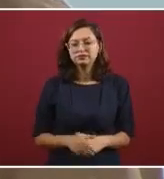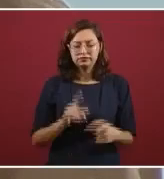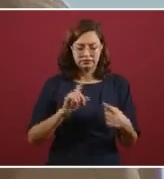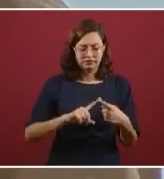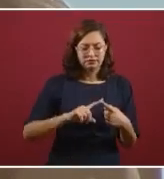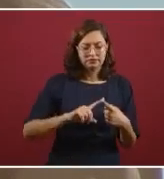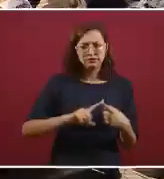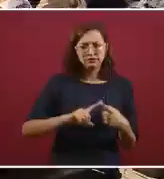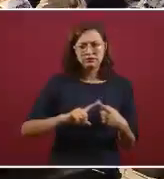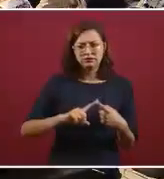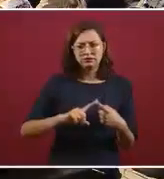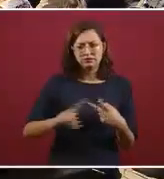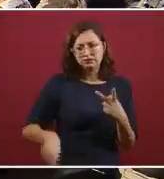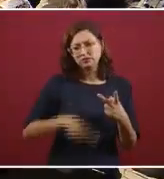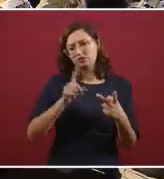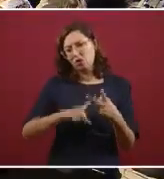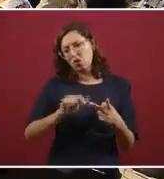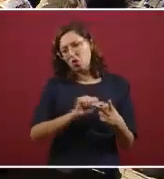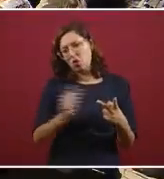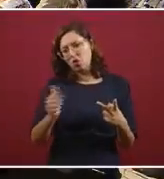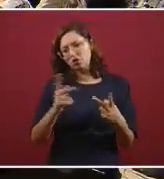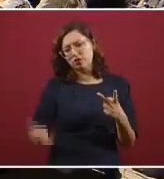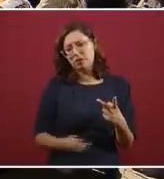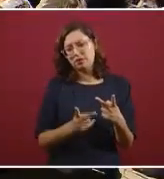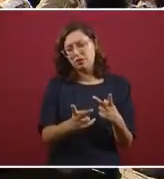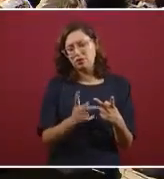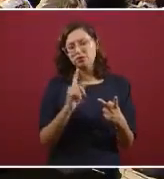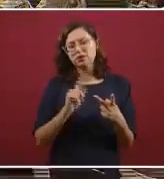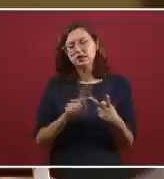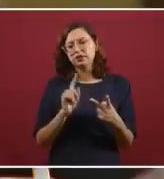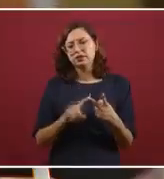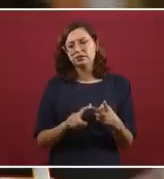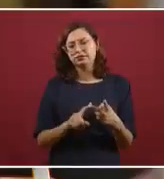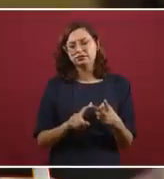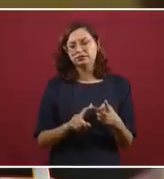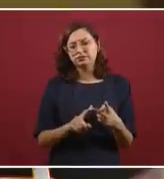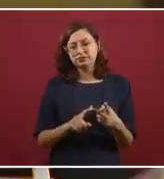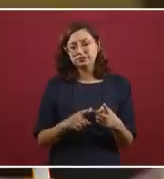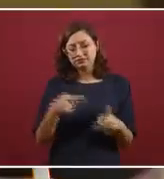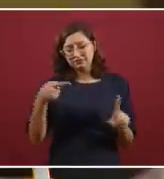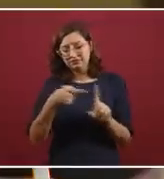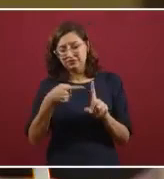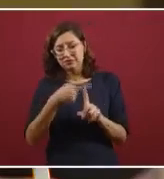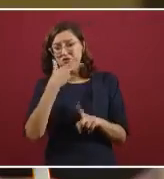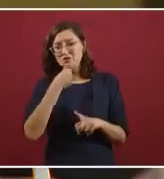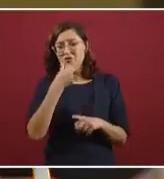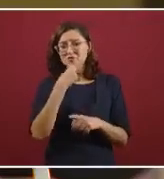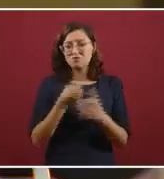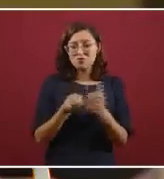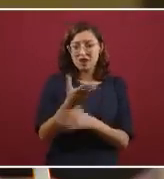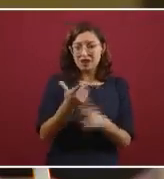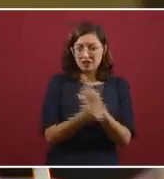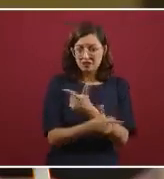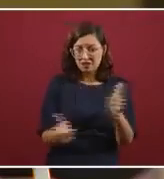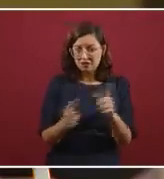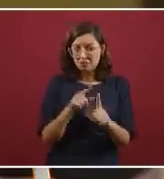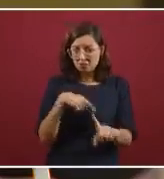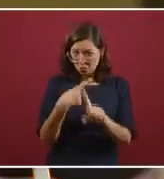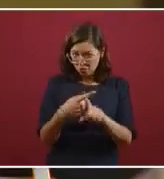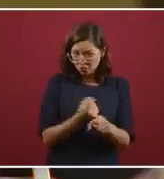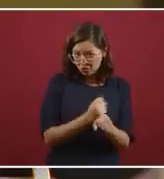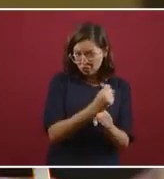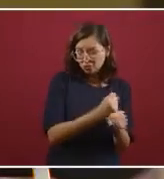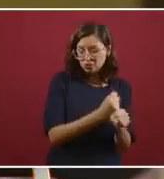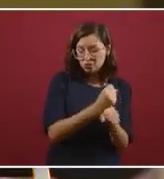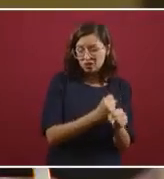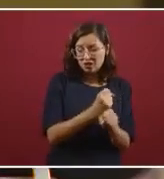parte, y también preguntarle si el motivo principal de la liberación fue pues estos actos de tortura. Además,